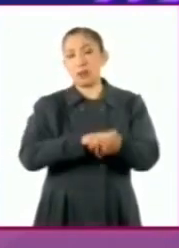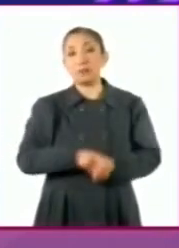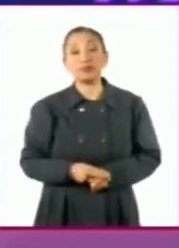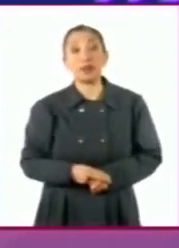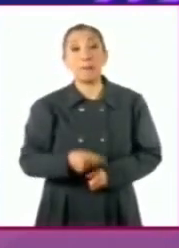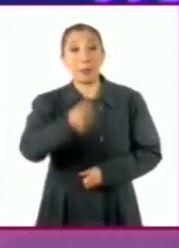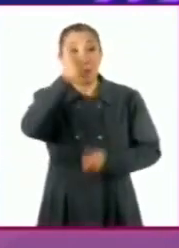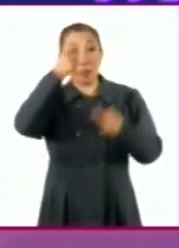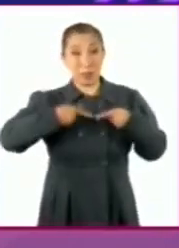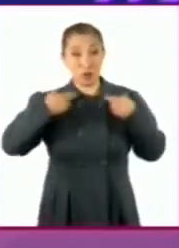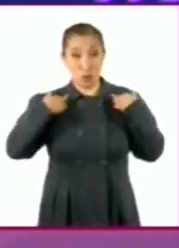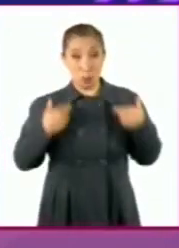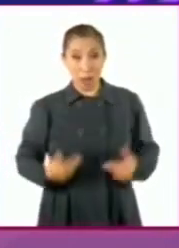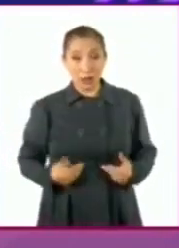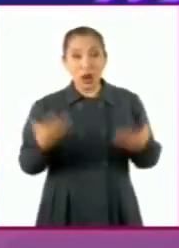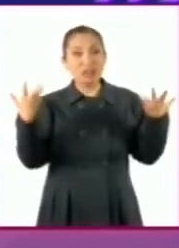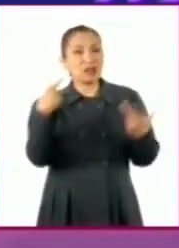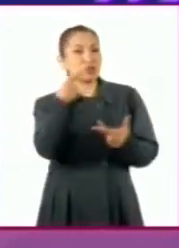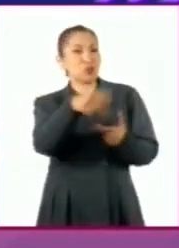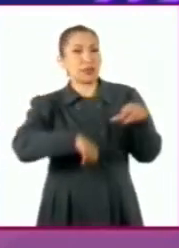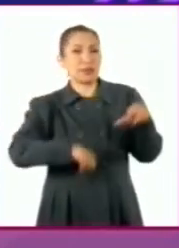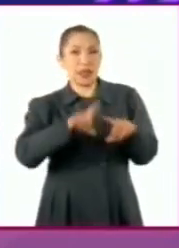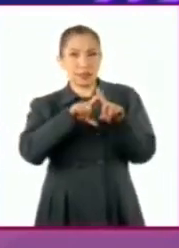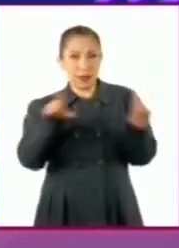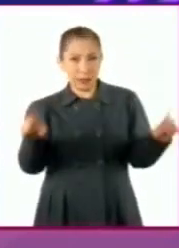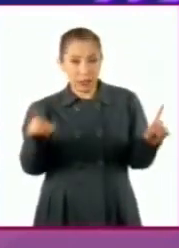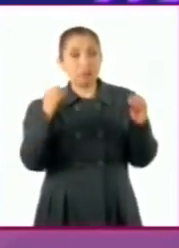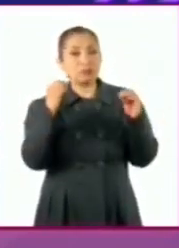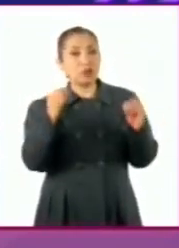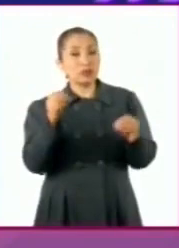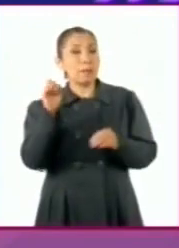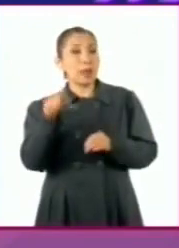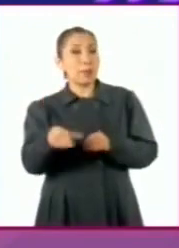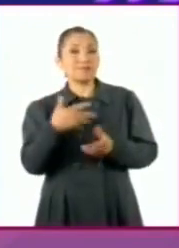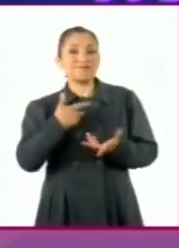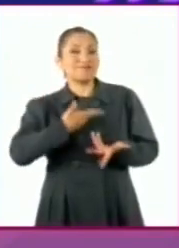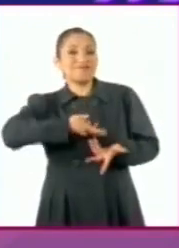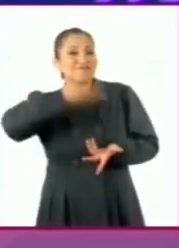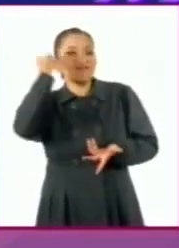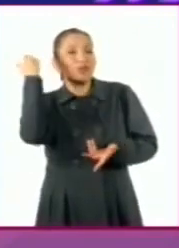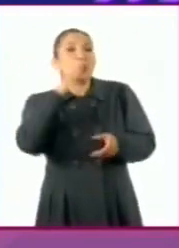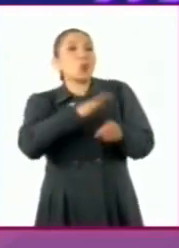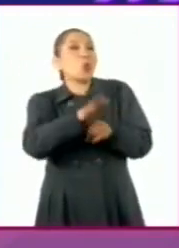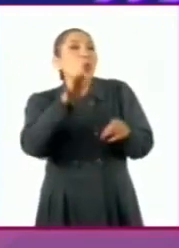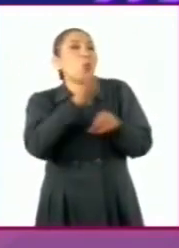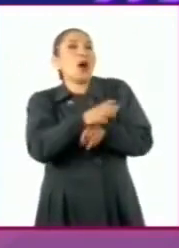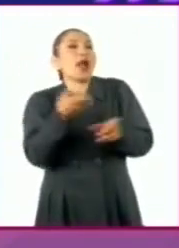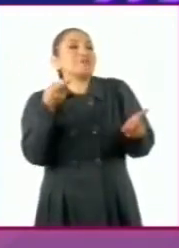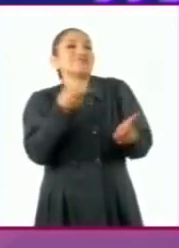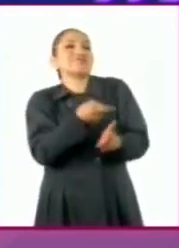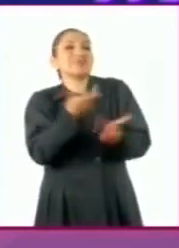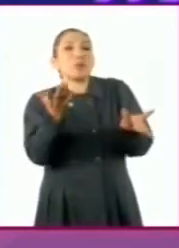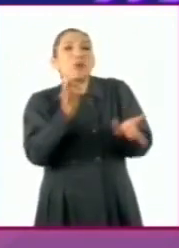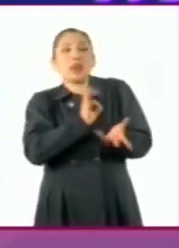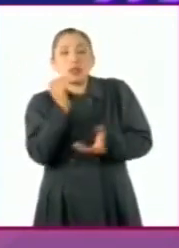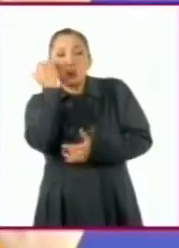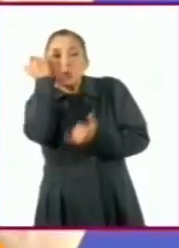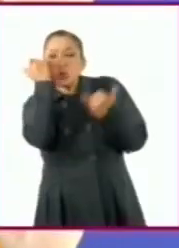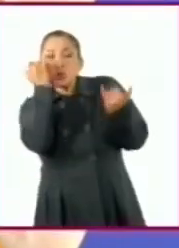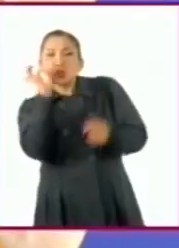primeros habitantes realizaban distintas actividades, muchas de las cuales no podemos conocer de manera directa y solo podemos